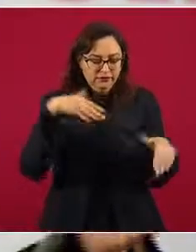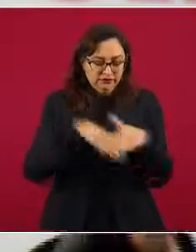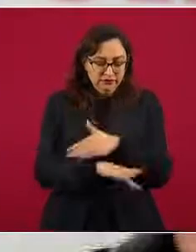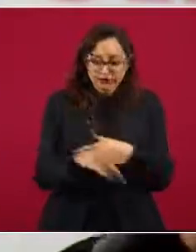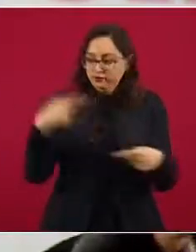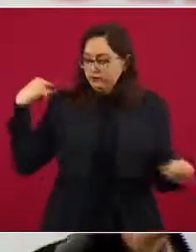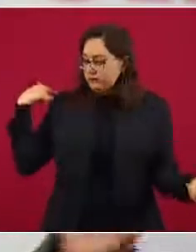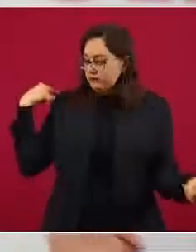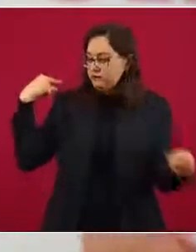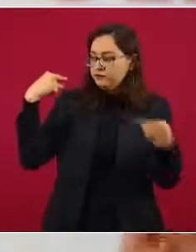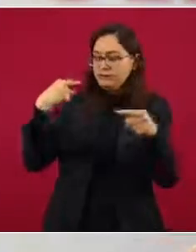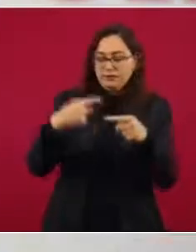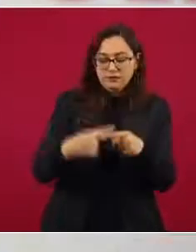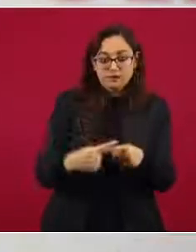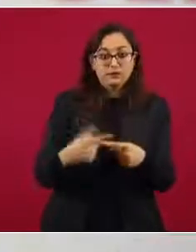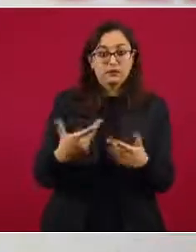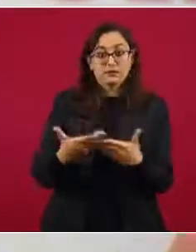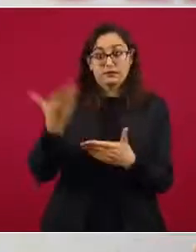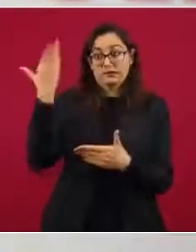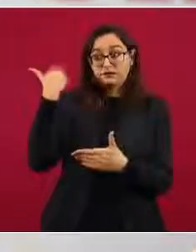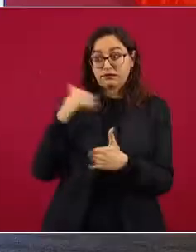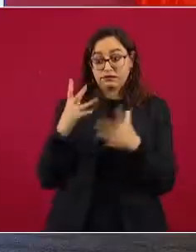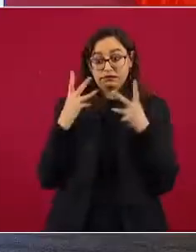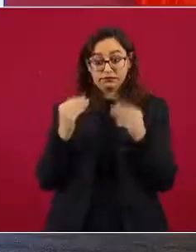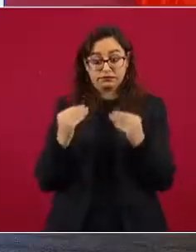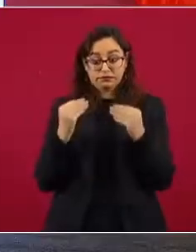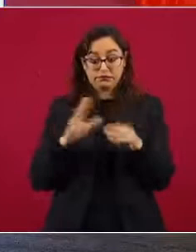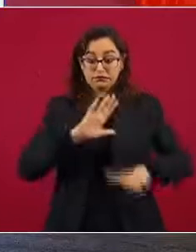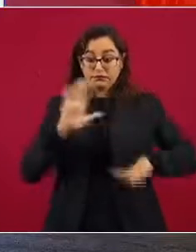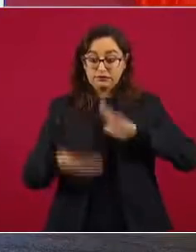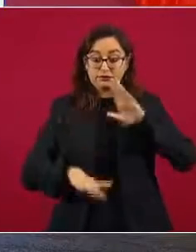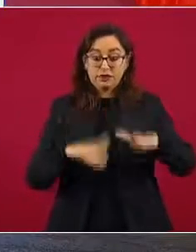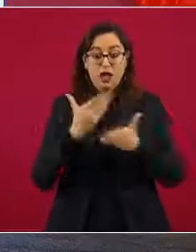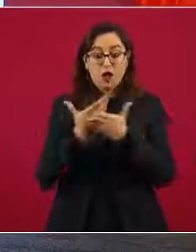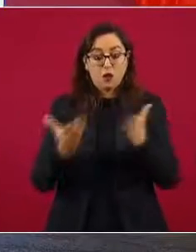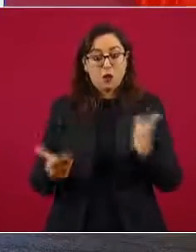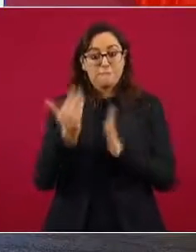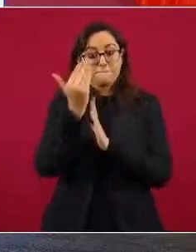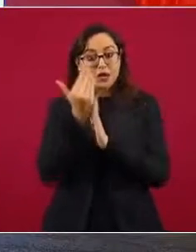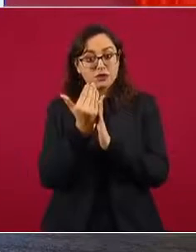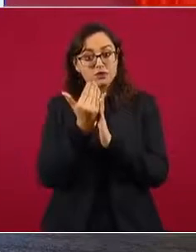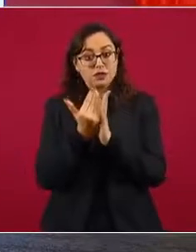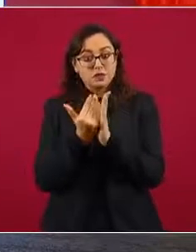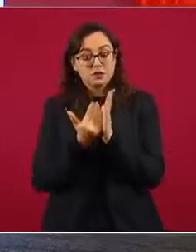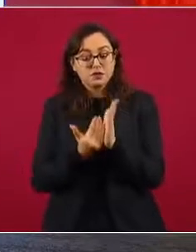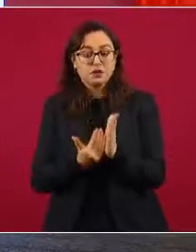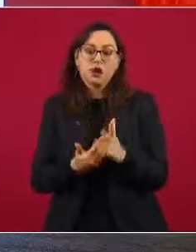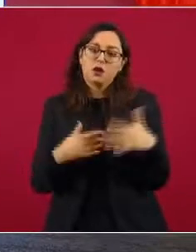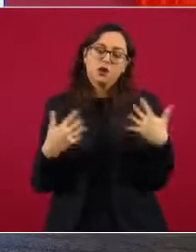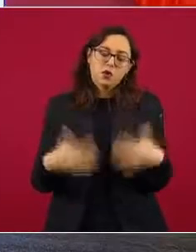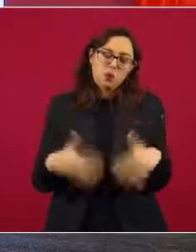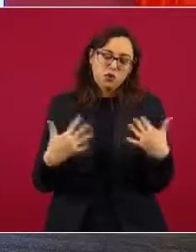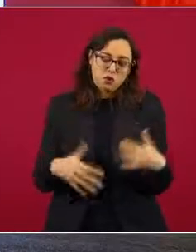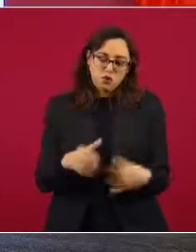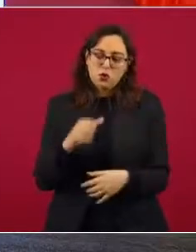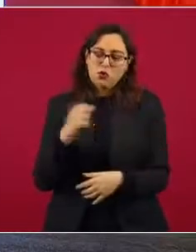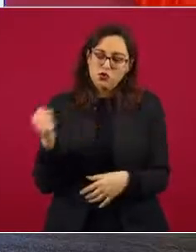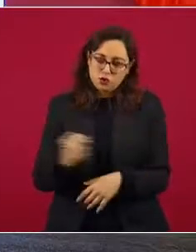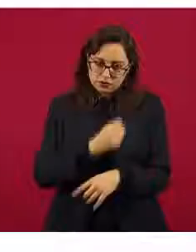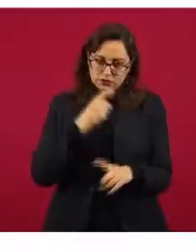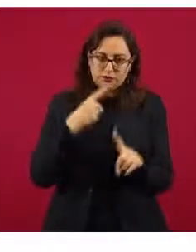la epidemia se ha ido reduciendo. Esto es muy positivo, es muy alentador y tiene que ver con varias circunstancias.